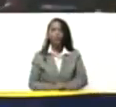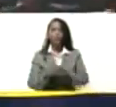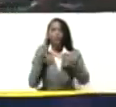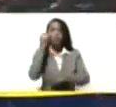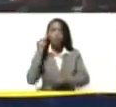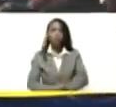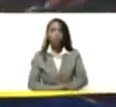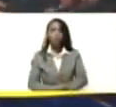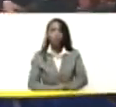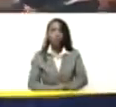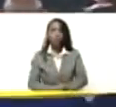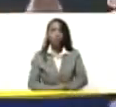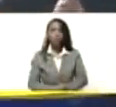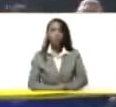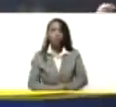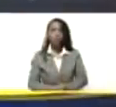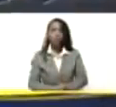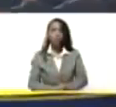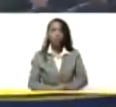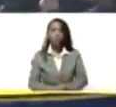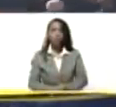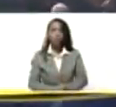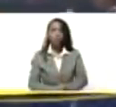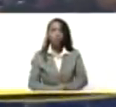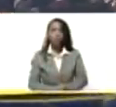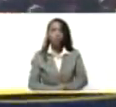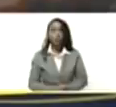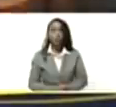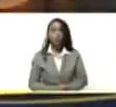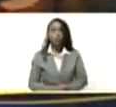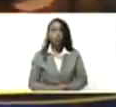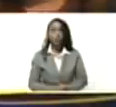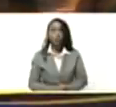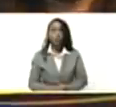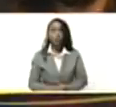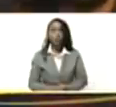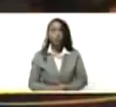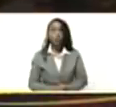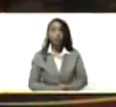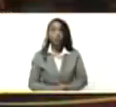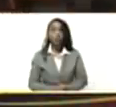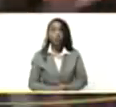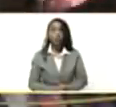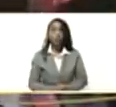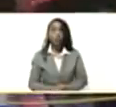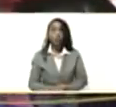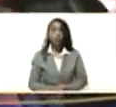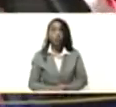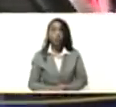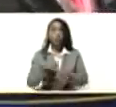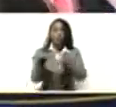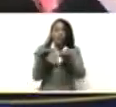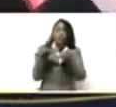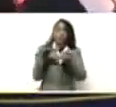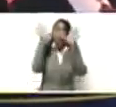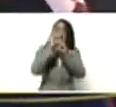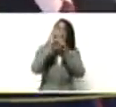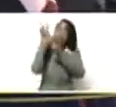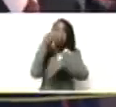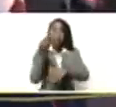gripe perniciosa que en 1957 afectó a la población de asia pero se logró contener